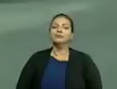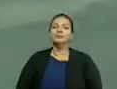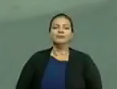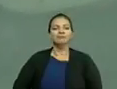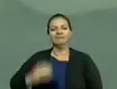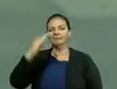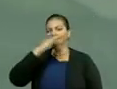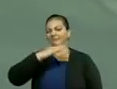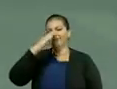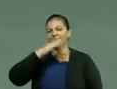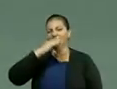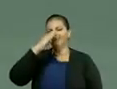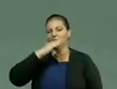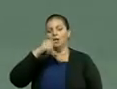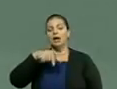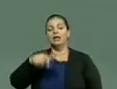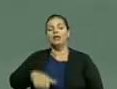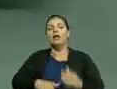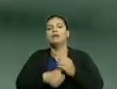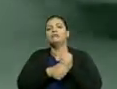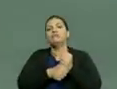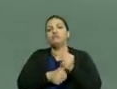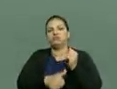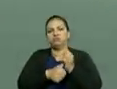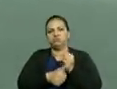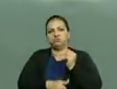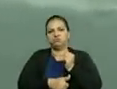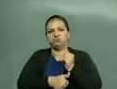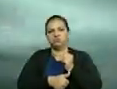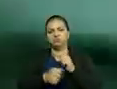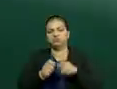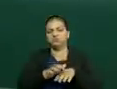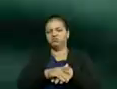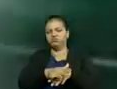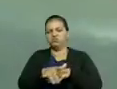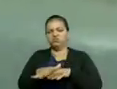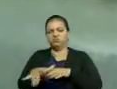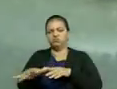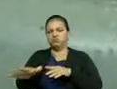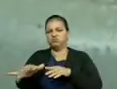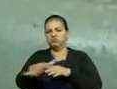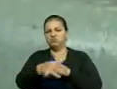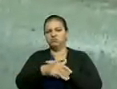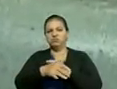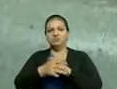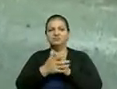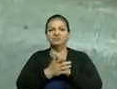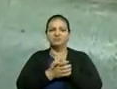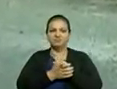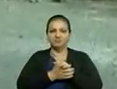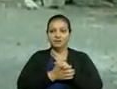fuchi fuchi de los servicios higiénicos. Bajan la válvula y se llena acá.